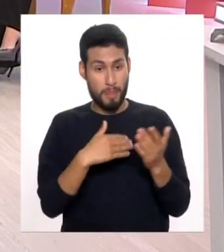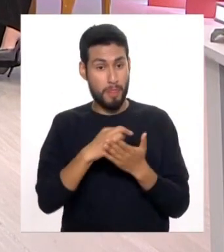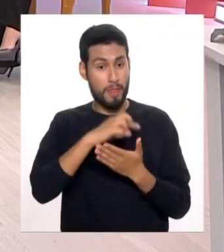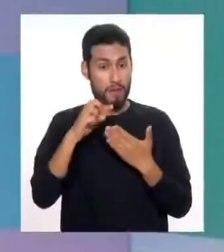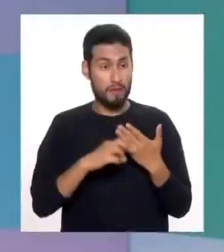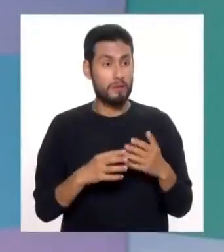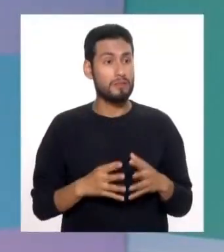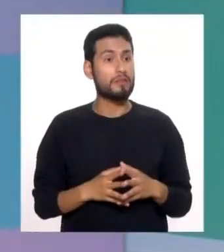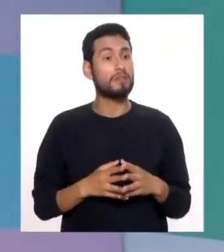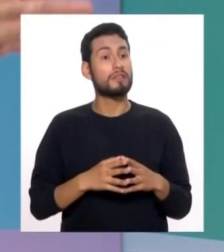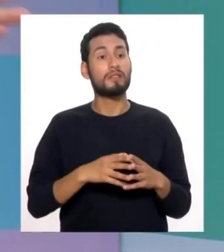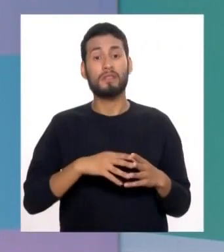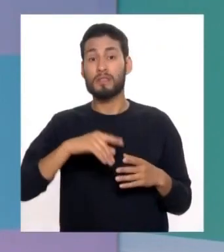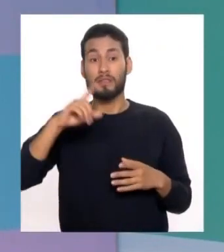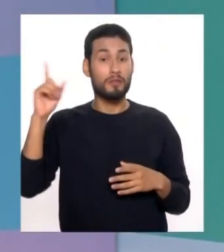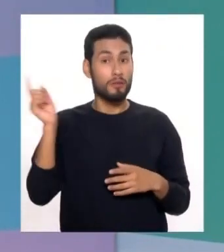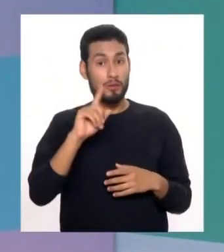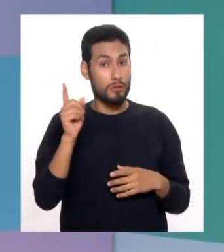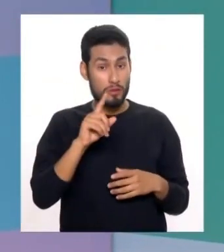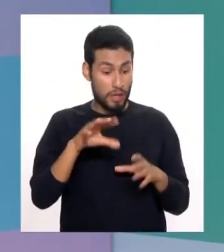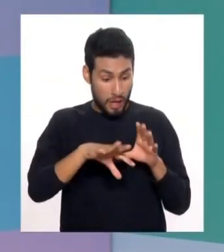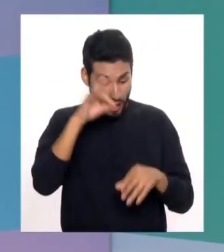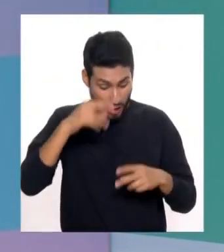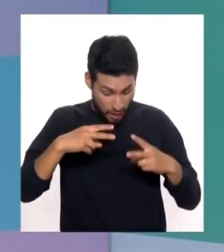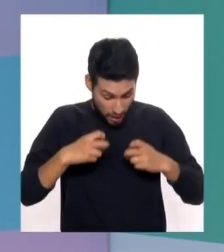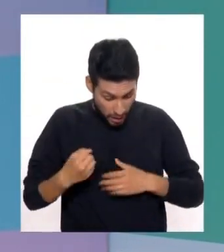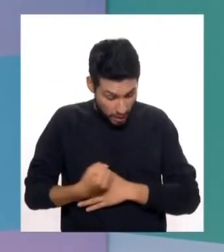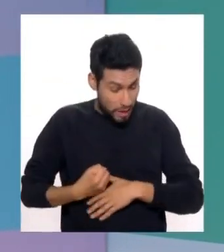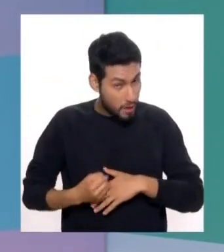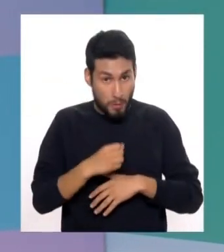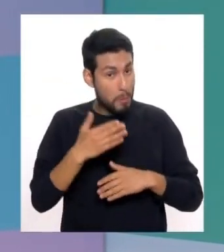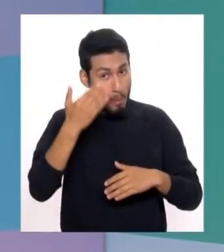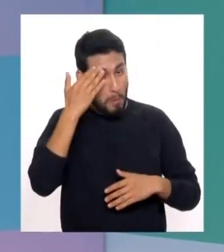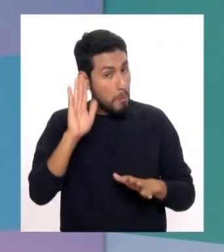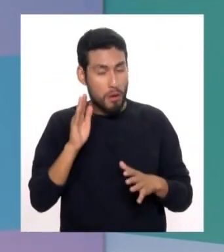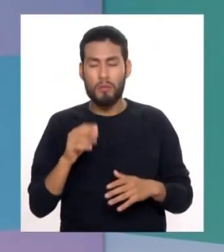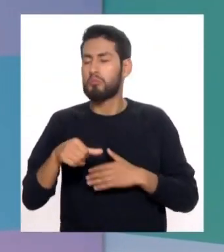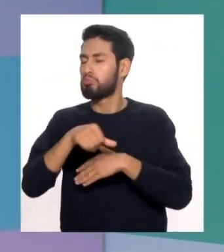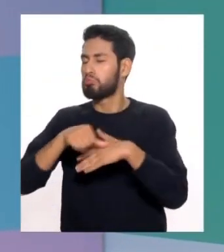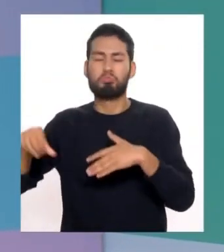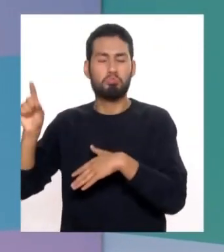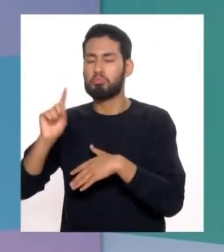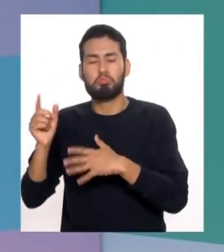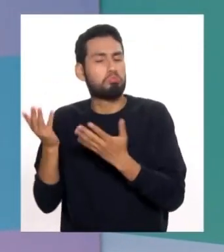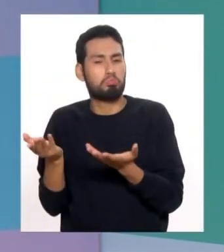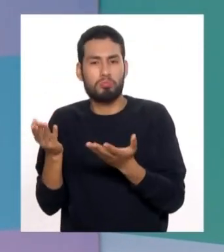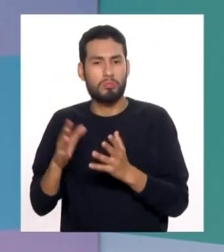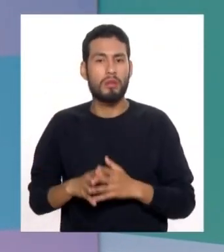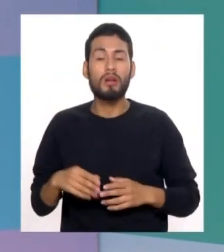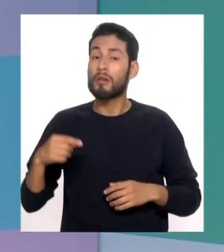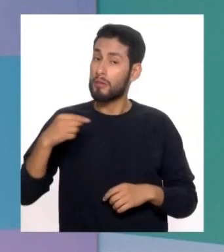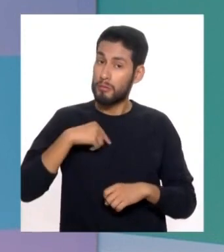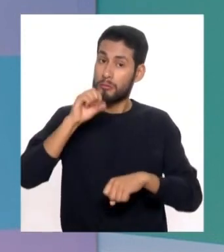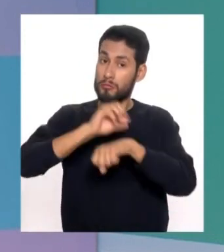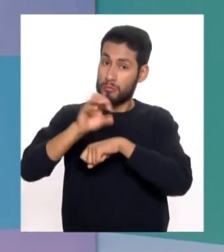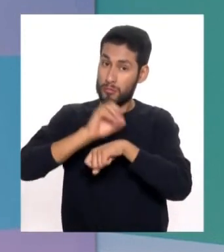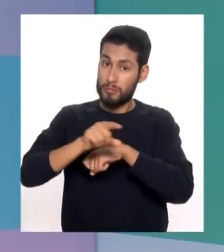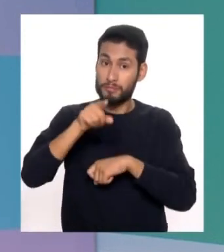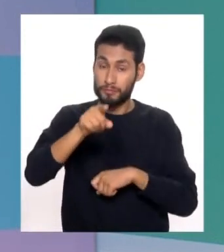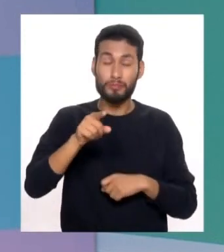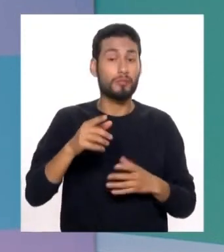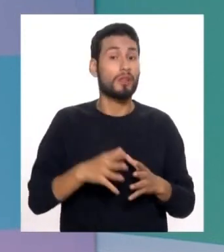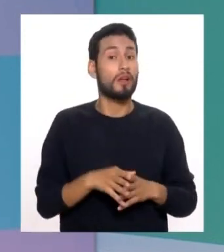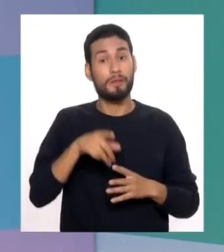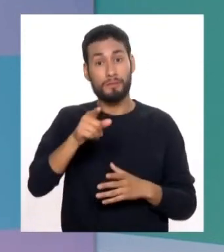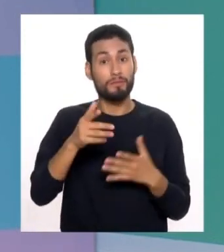programa. Sin diagnóstico prenatal, no existe la cirugía fetal. Por lo tanto, el mensaje final es que la única forma